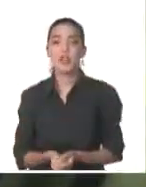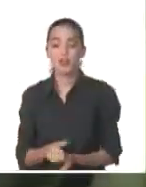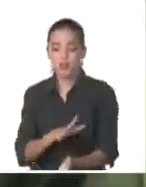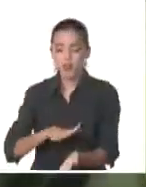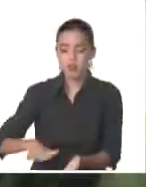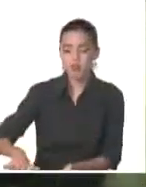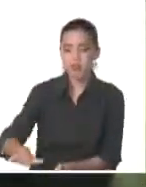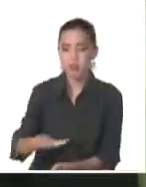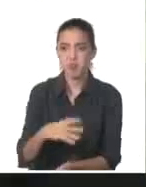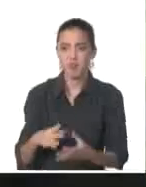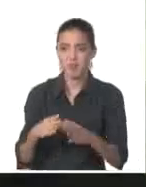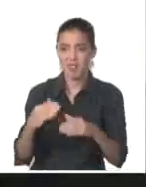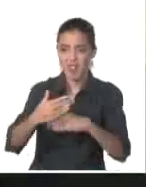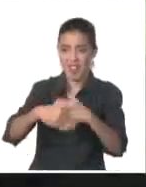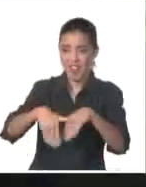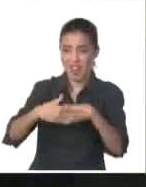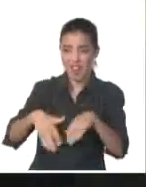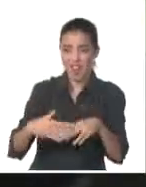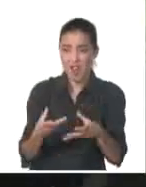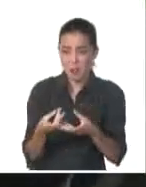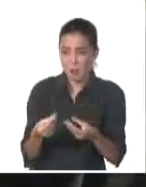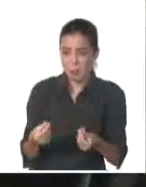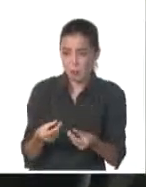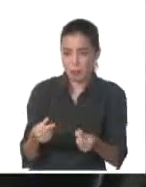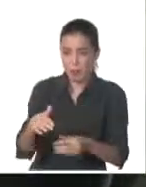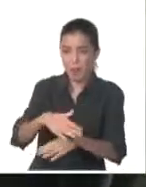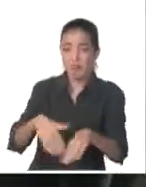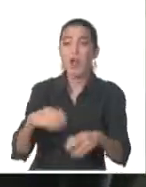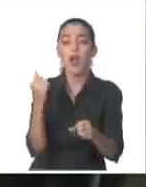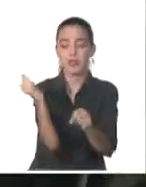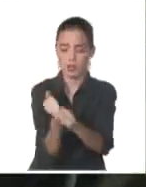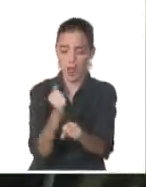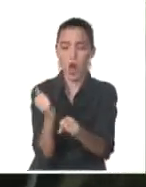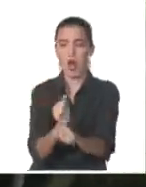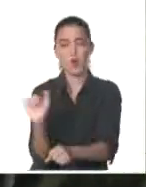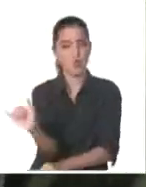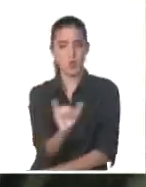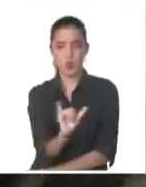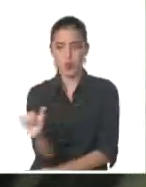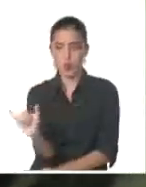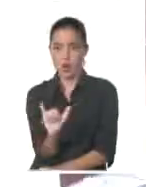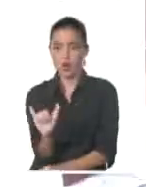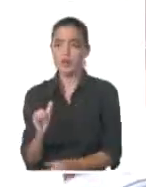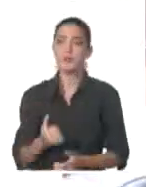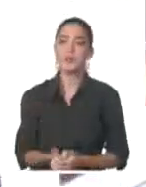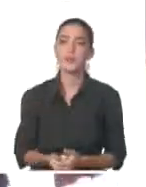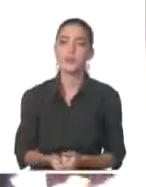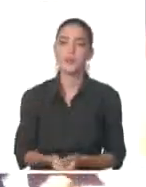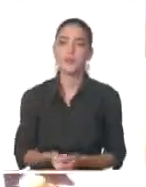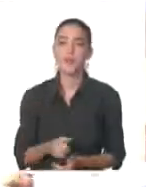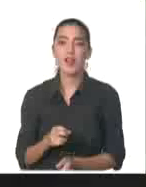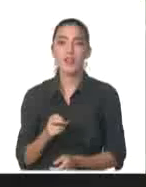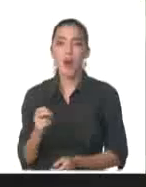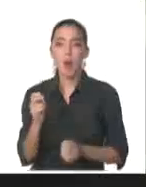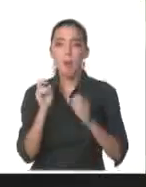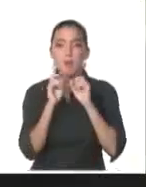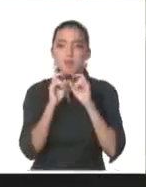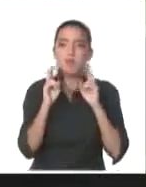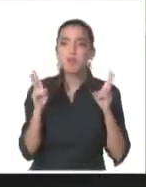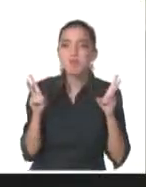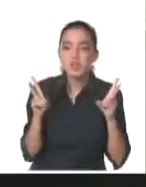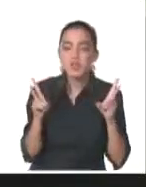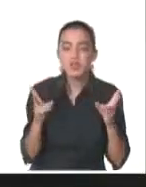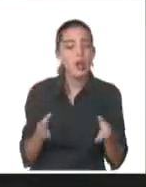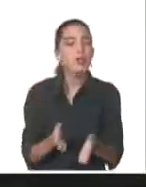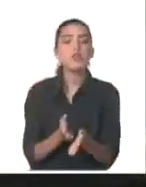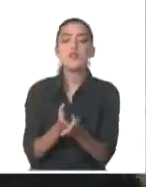Jimía, porque Jimía casi todos los... estamos vivos. Estamos vivos y vamos a salir para adelante. Y nosotros lo que queremos es que